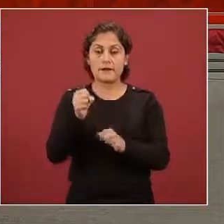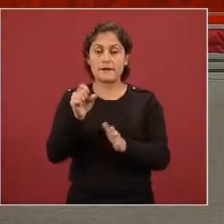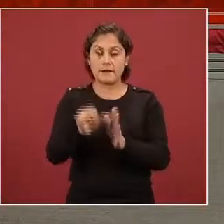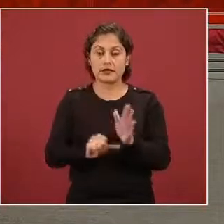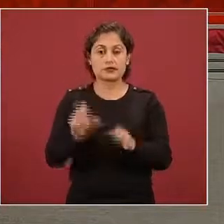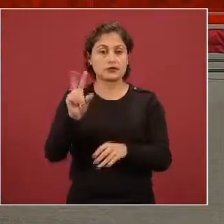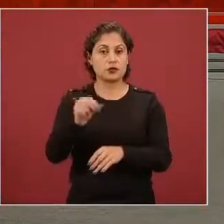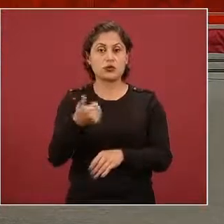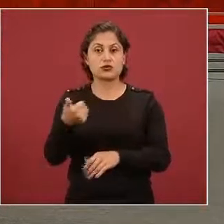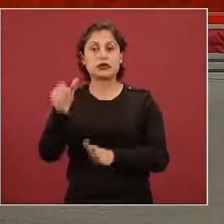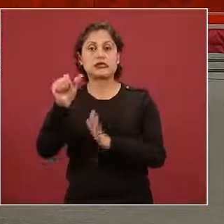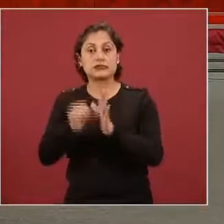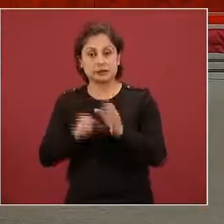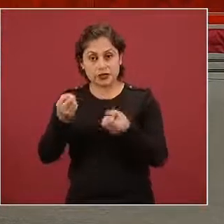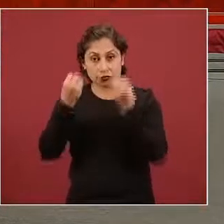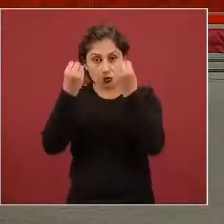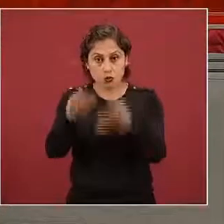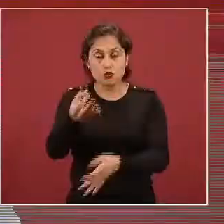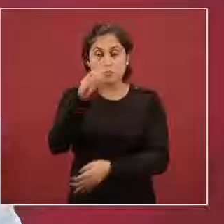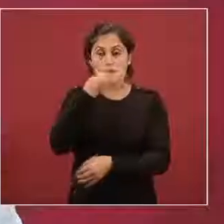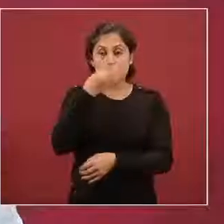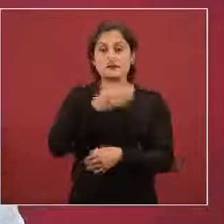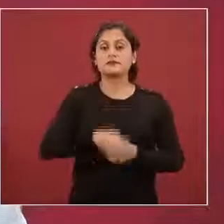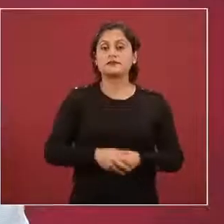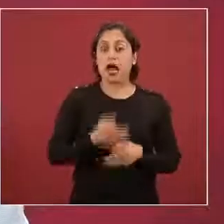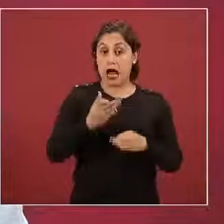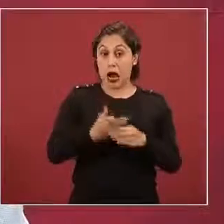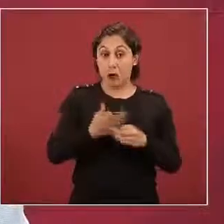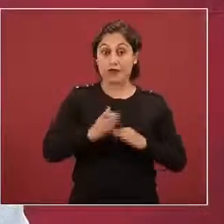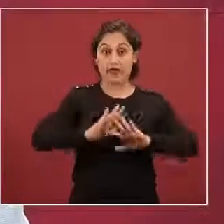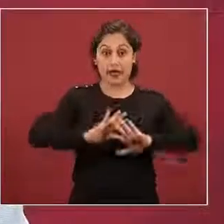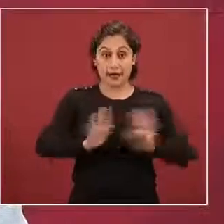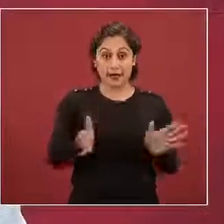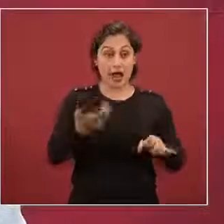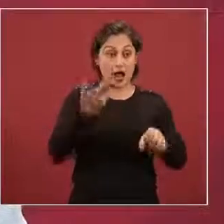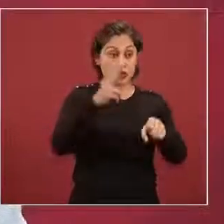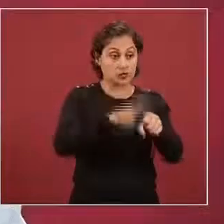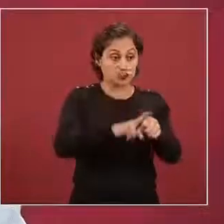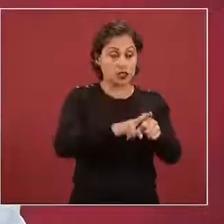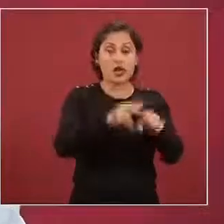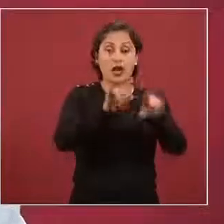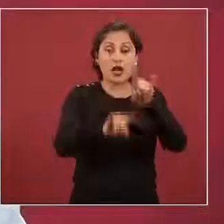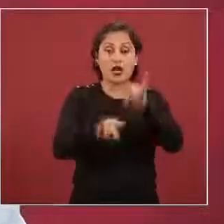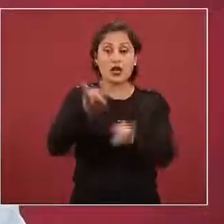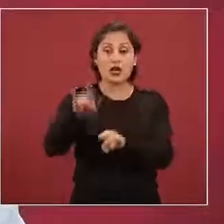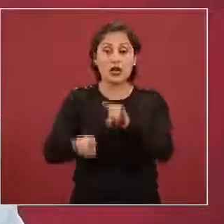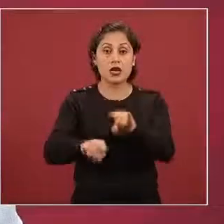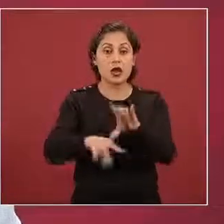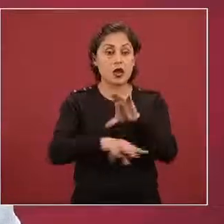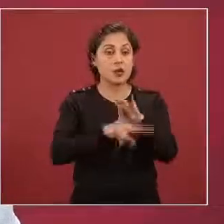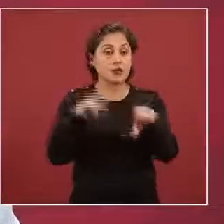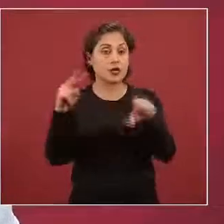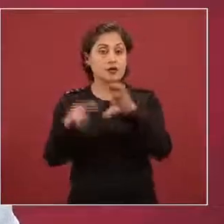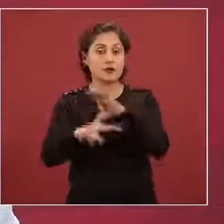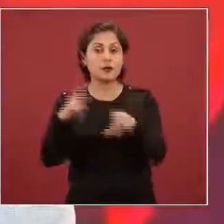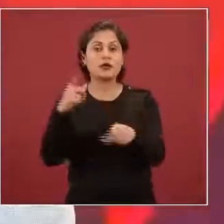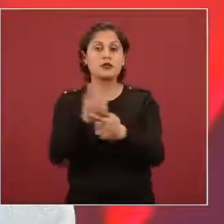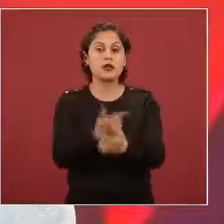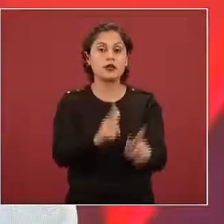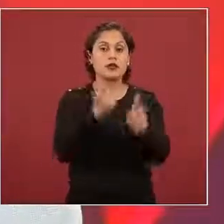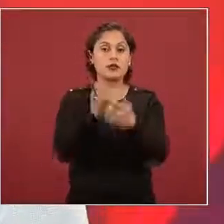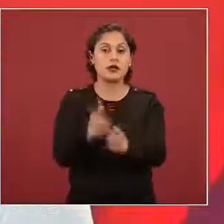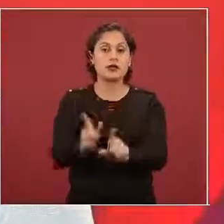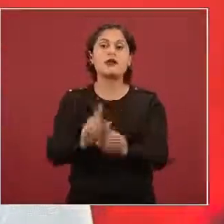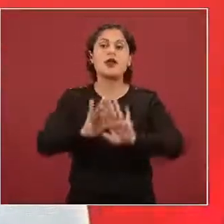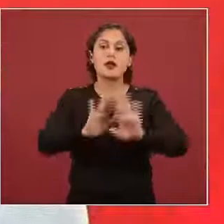momento que ya tenemos desocupación hospitalaria, estamos sustituyendo estas camas ya por atención de otros